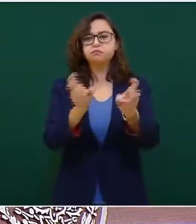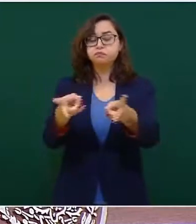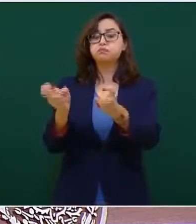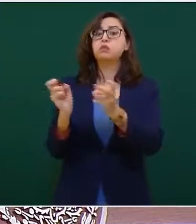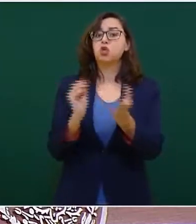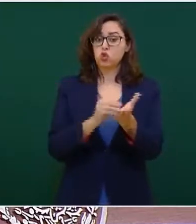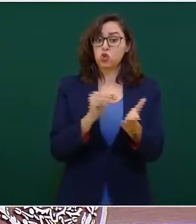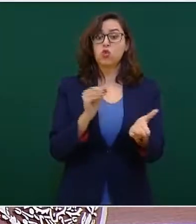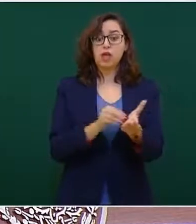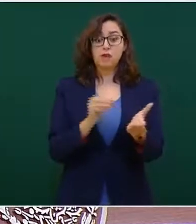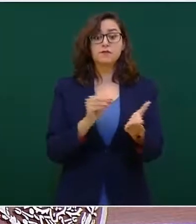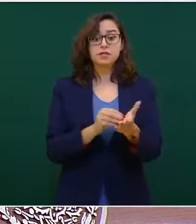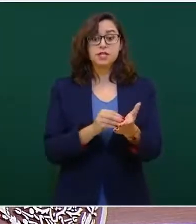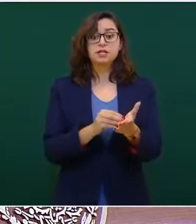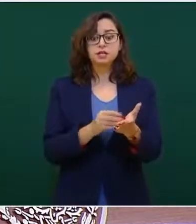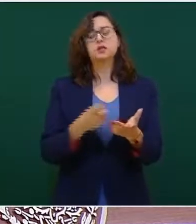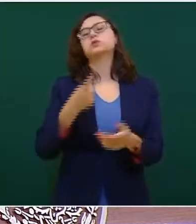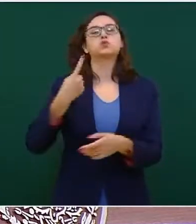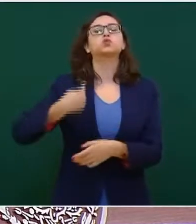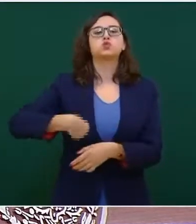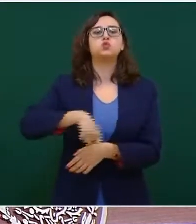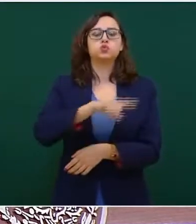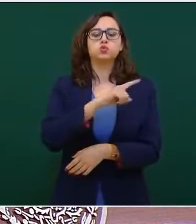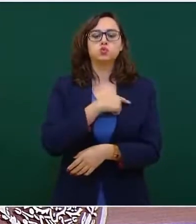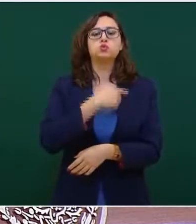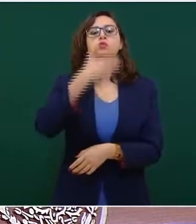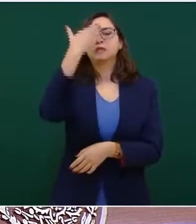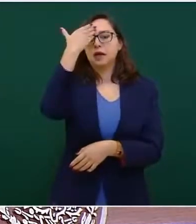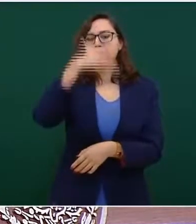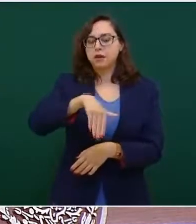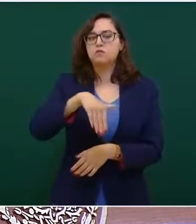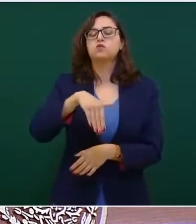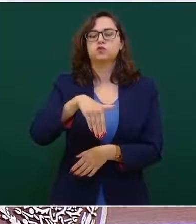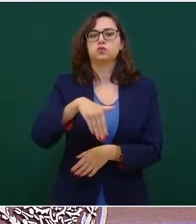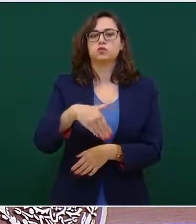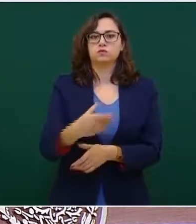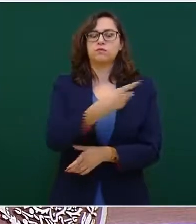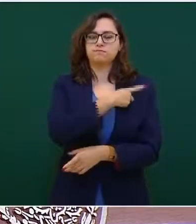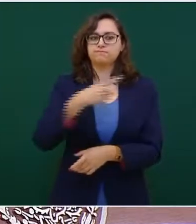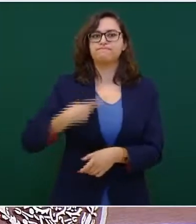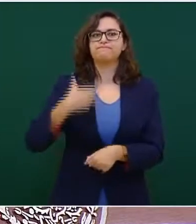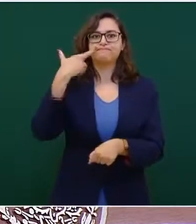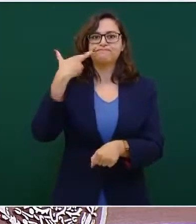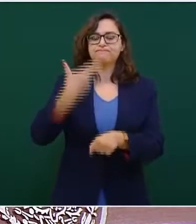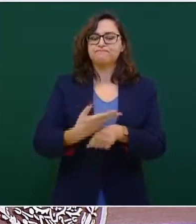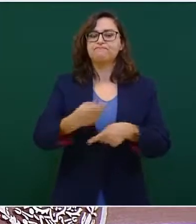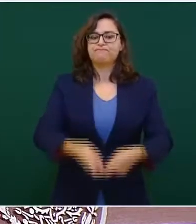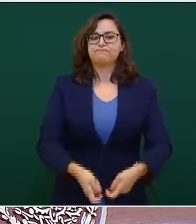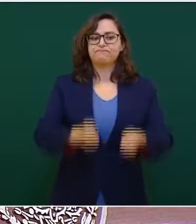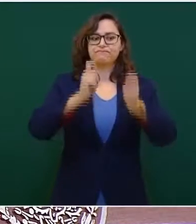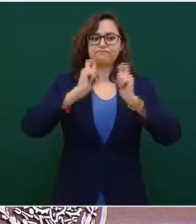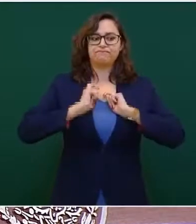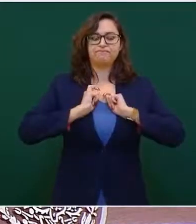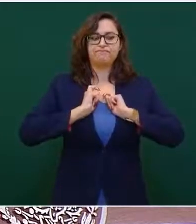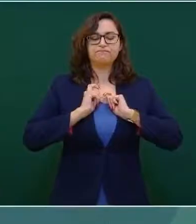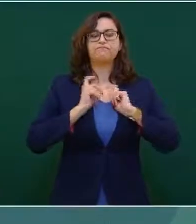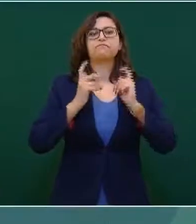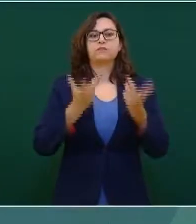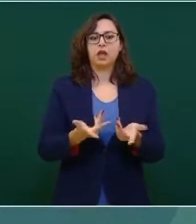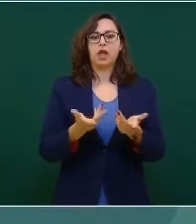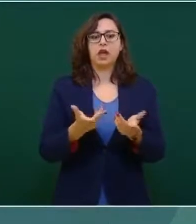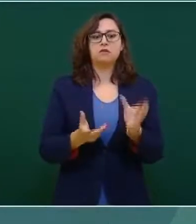nuestras obligaciones, lo que hacemos. Sedena y Guardia Nacional vigilan ductos